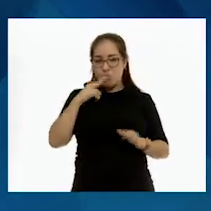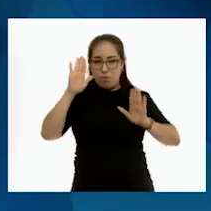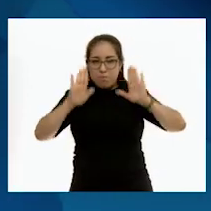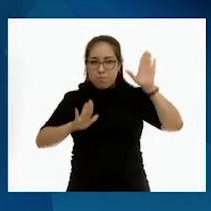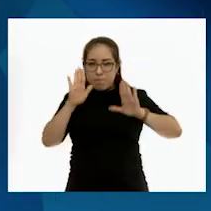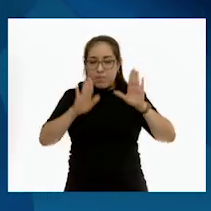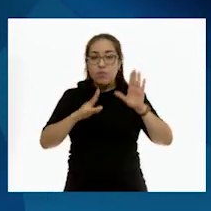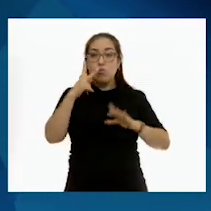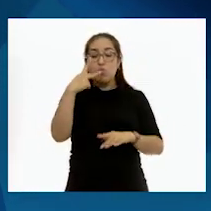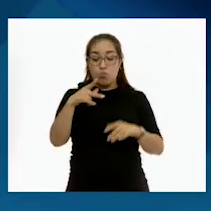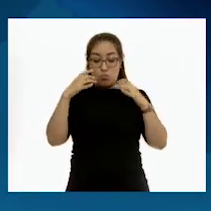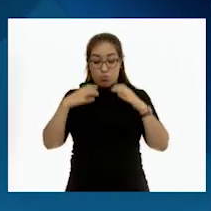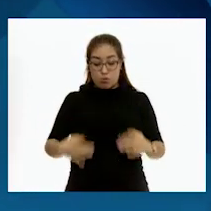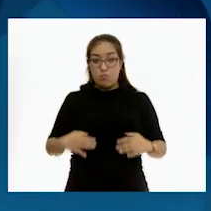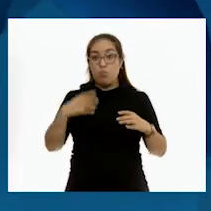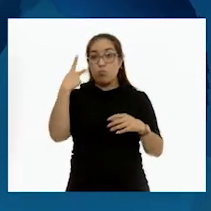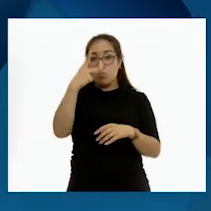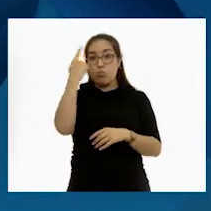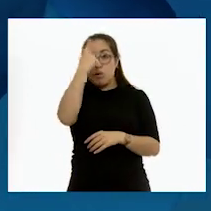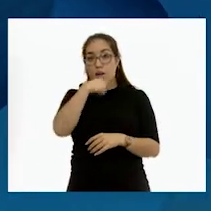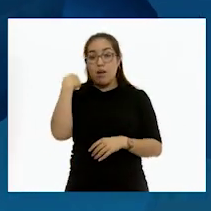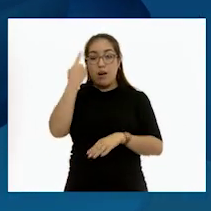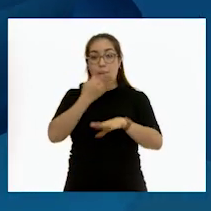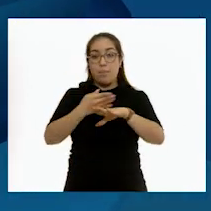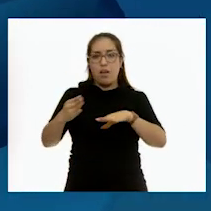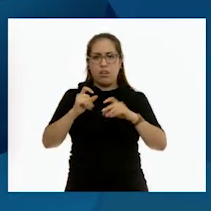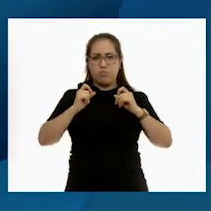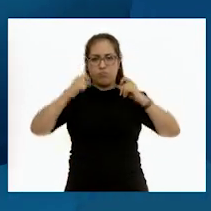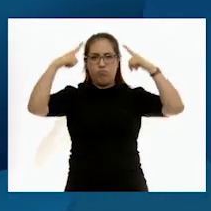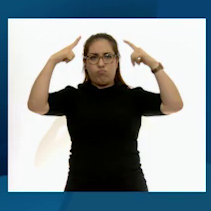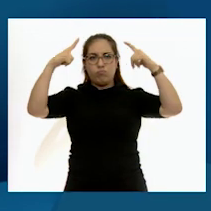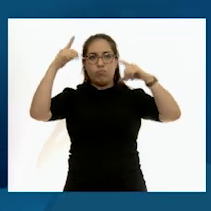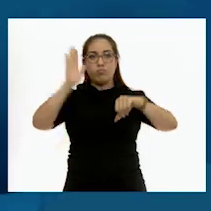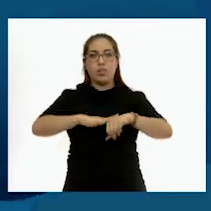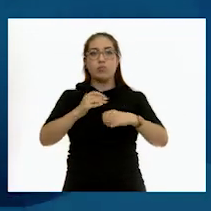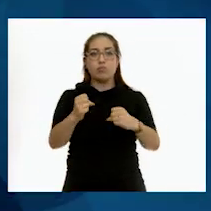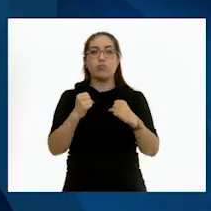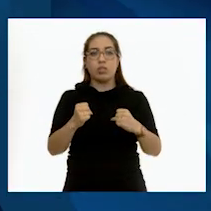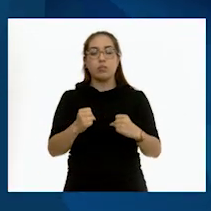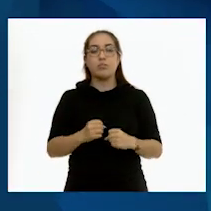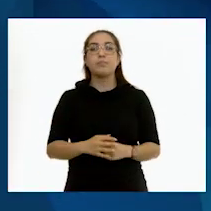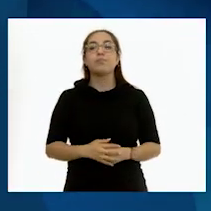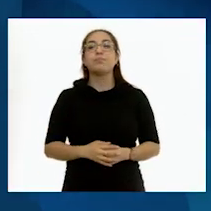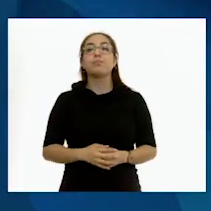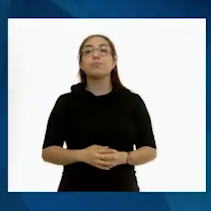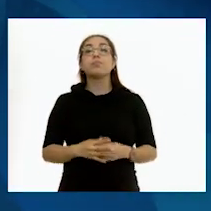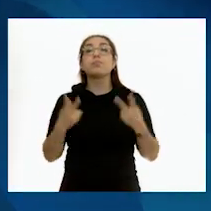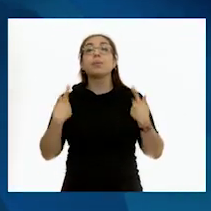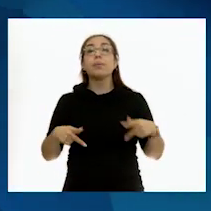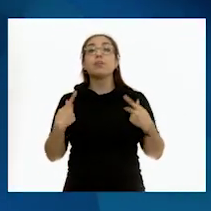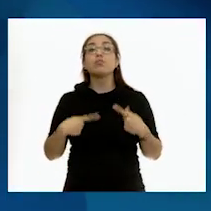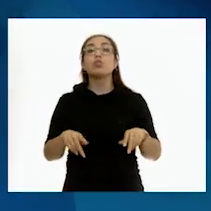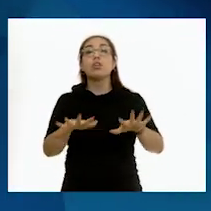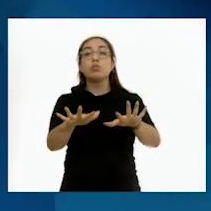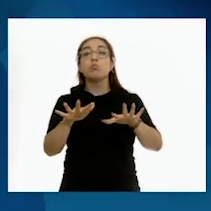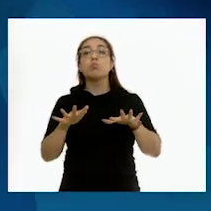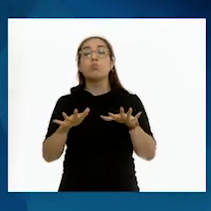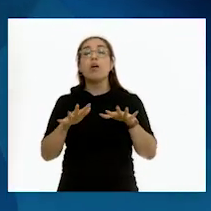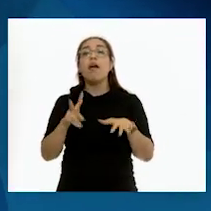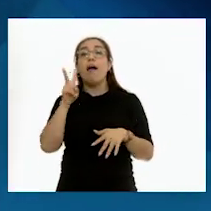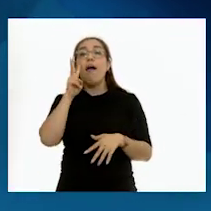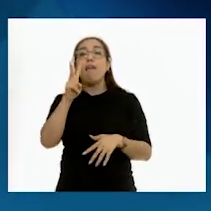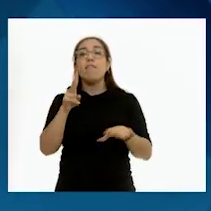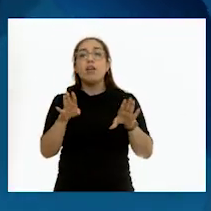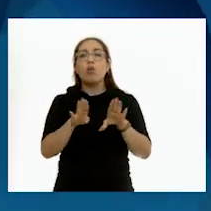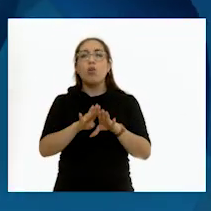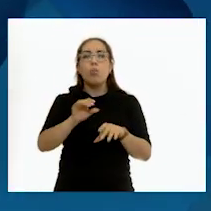su rostro de blanco, lo que les ayuda a resaltar sus gestos. Porque la atención del público se dirige a las zonas delimitadas